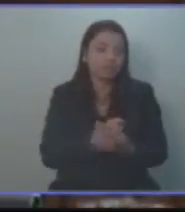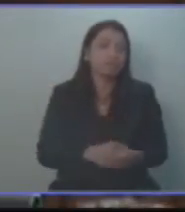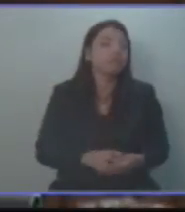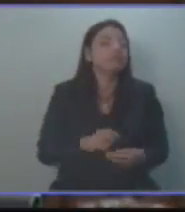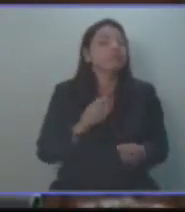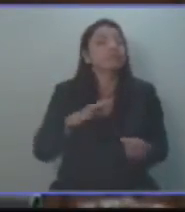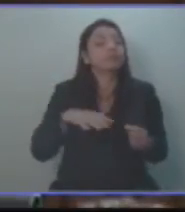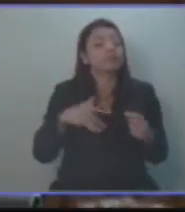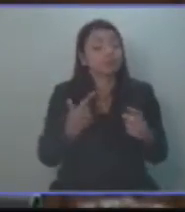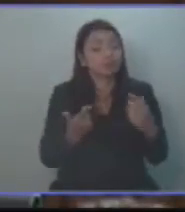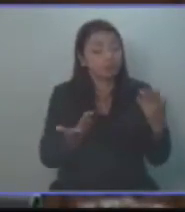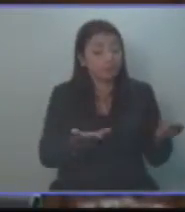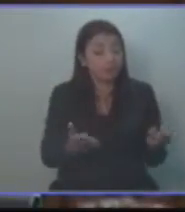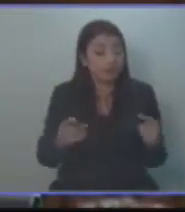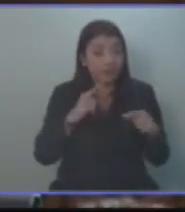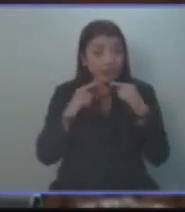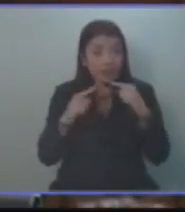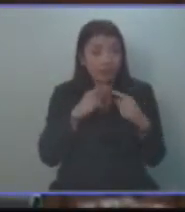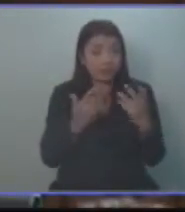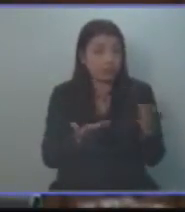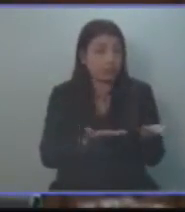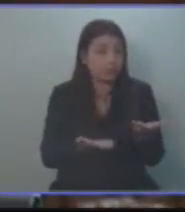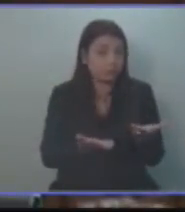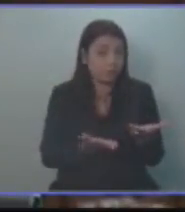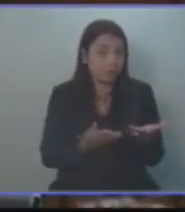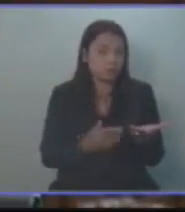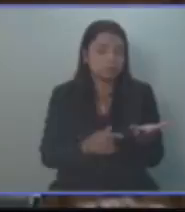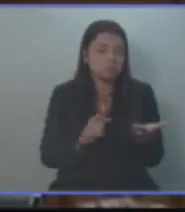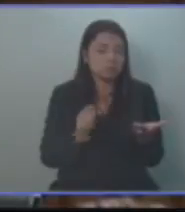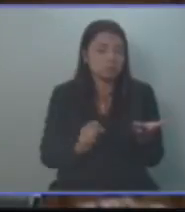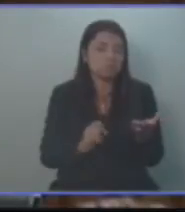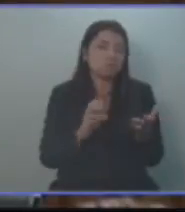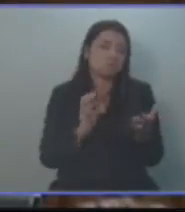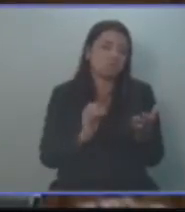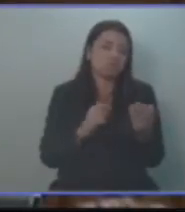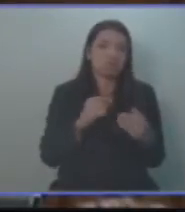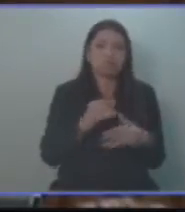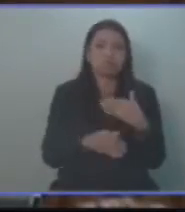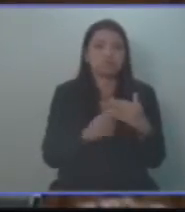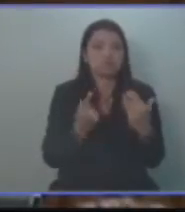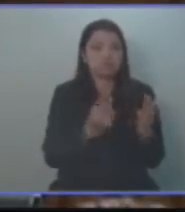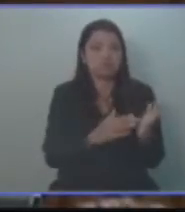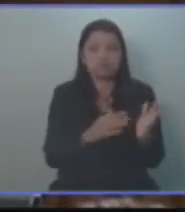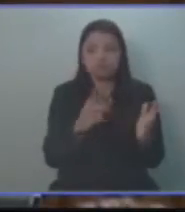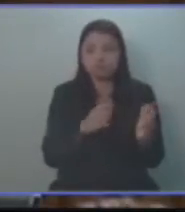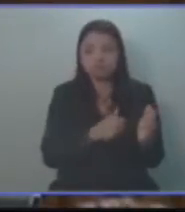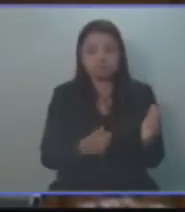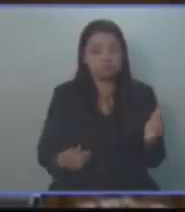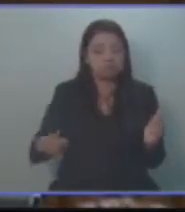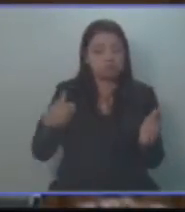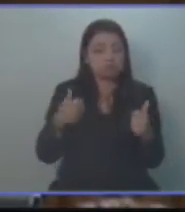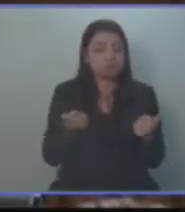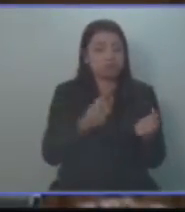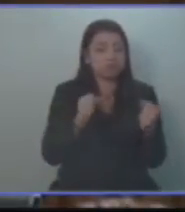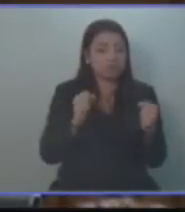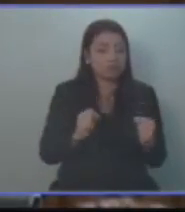jefe de servicio, agregado de planta o con el residente de mayor jerarquía, según estos lo consideren necesario